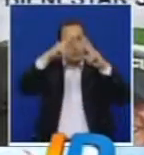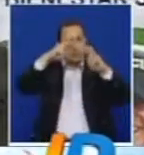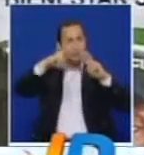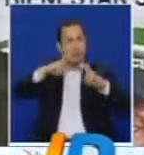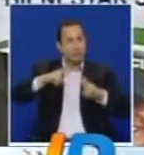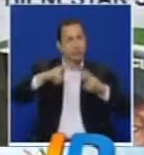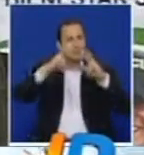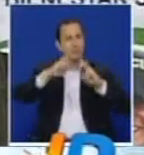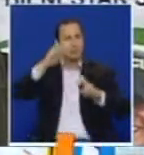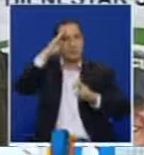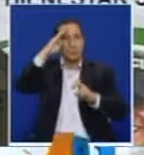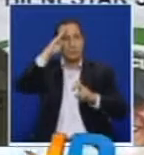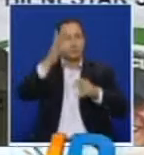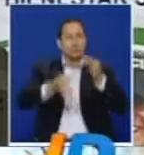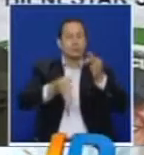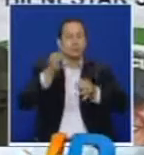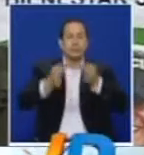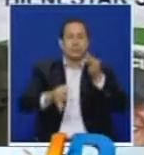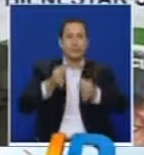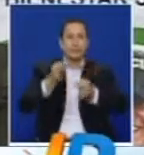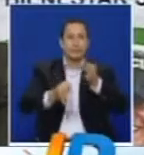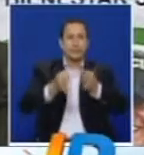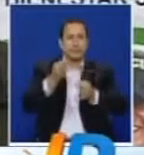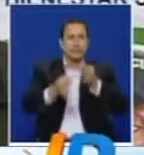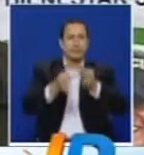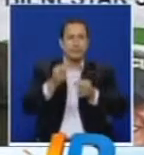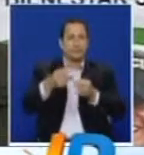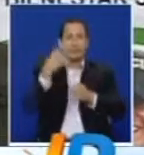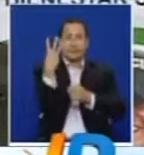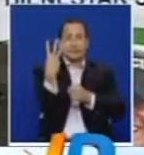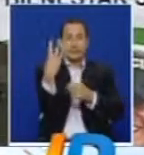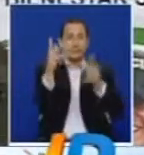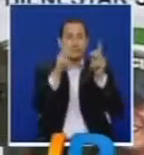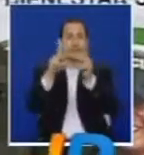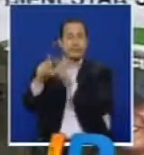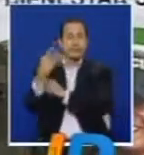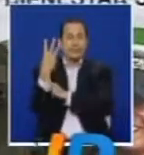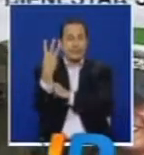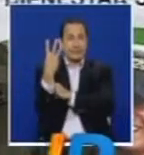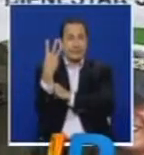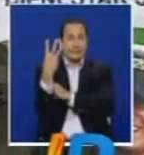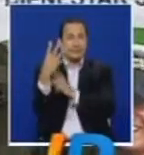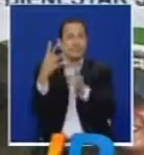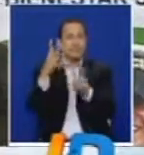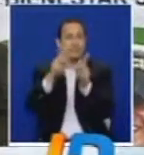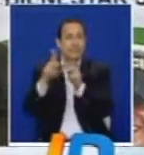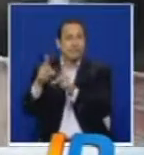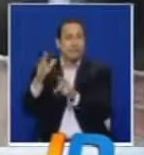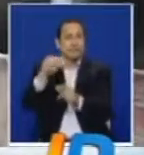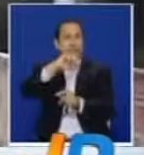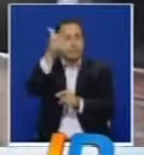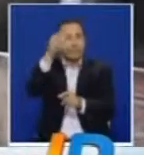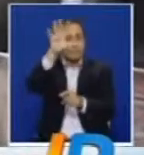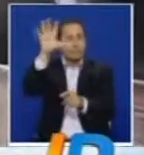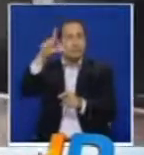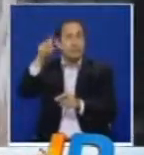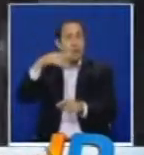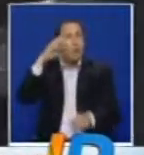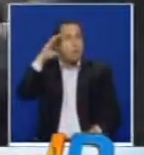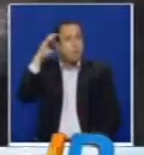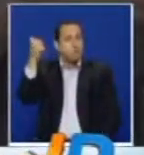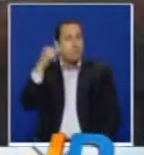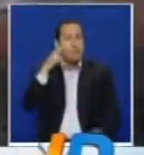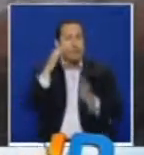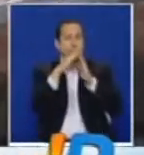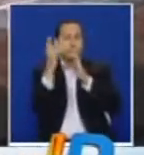con policía judicial, en donde ahí se encontraban 3 personas más, que son de nacionalidad extranjera. Los vecinos del barrio